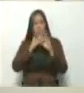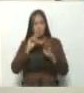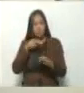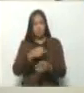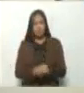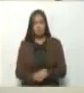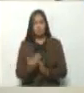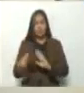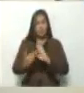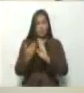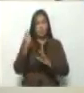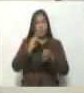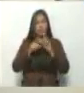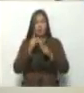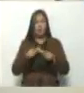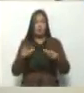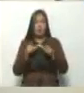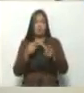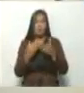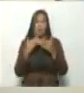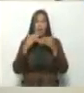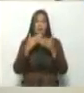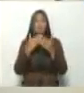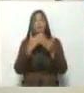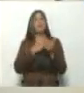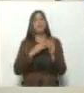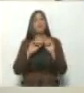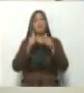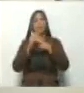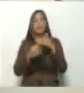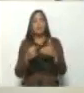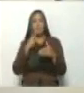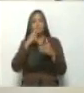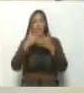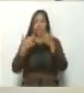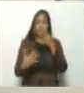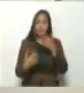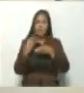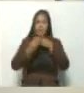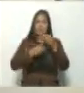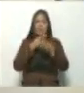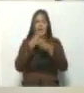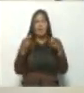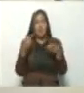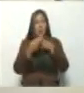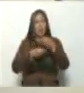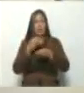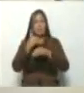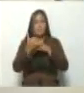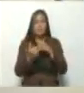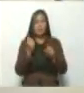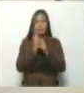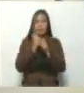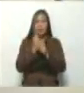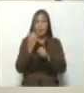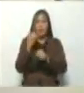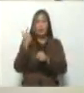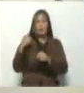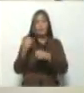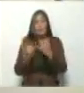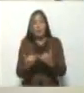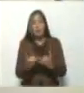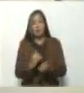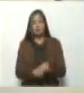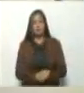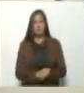que siguen afectando ciertas zonas, pero antes de entrar quizás a zonas puntuales, hablar en líneas generales lo que está haciendo Supra Caracas o el plan de trabajo que tiene